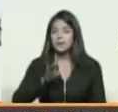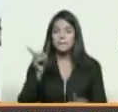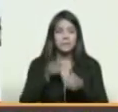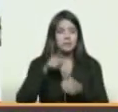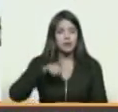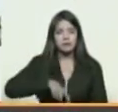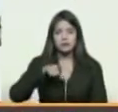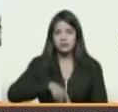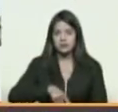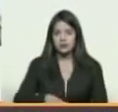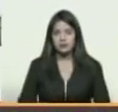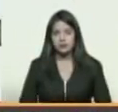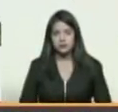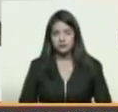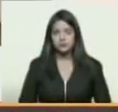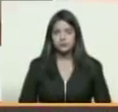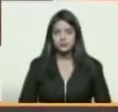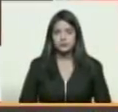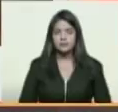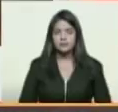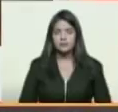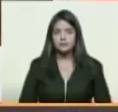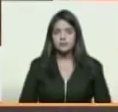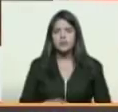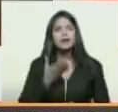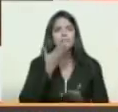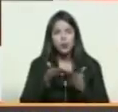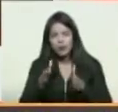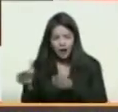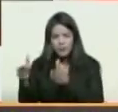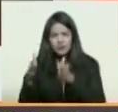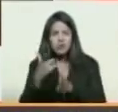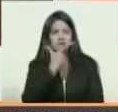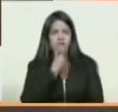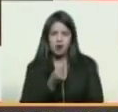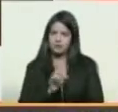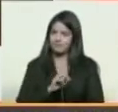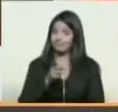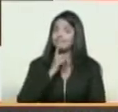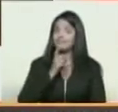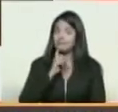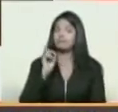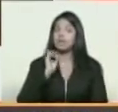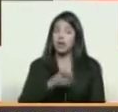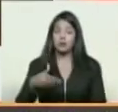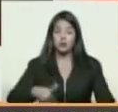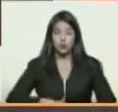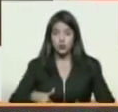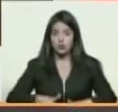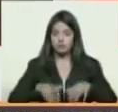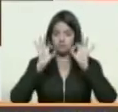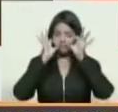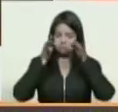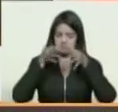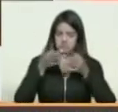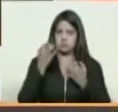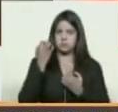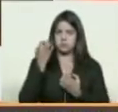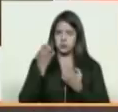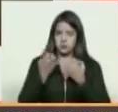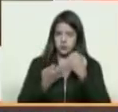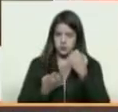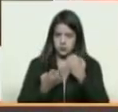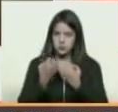necesidades. El camino que se propone no es sencillo. Implica un esfuerzo de autocrítica, de autoevaluación,